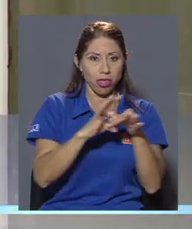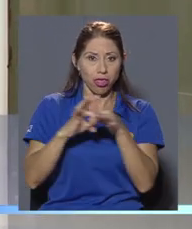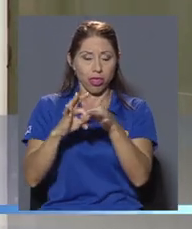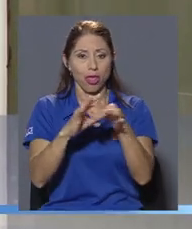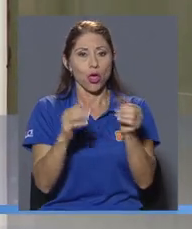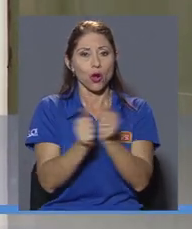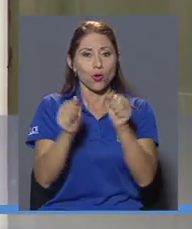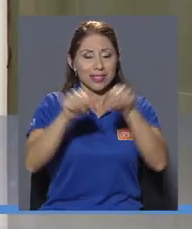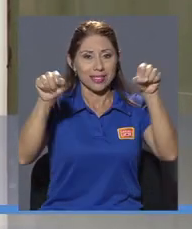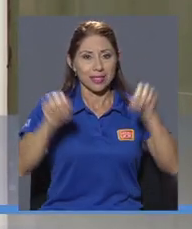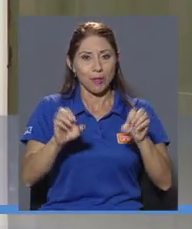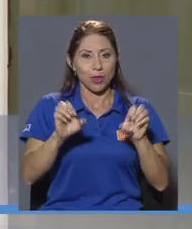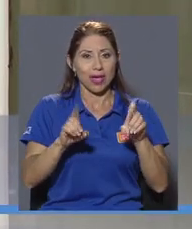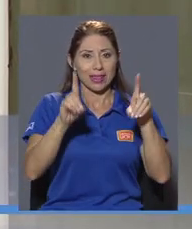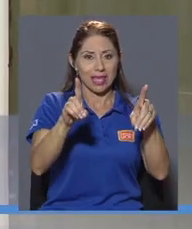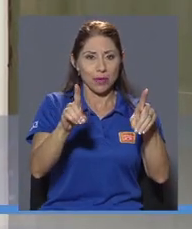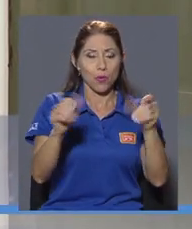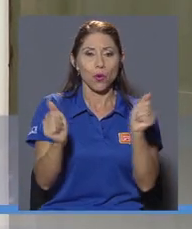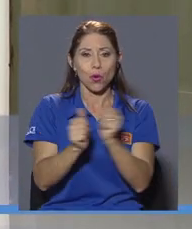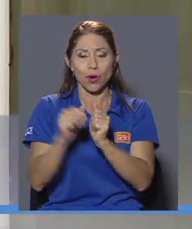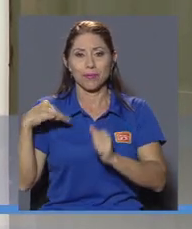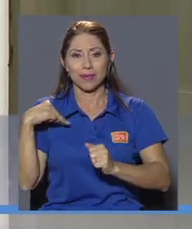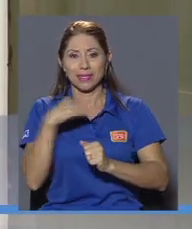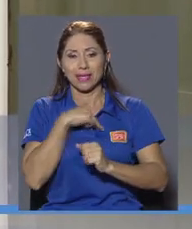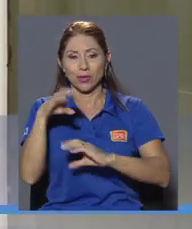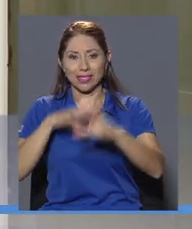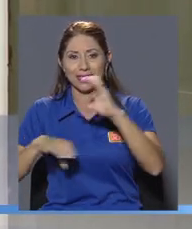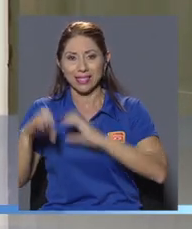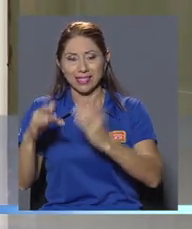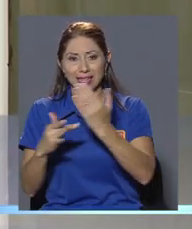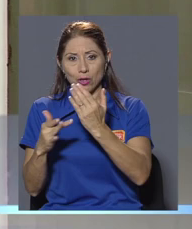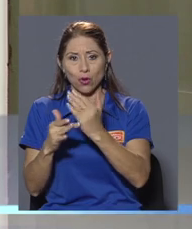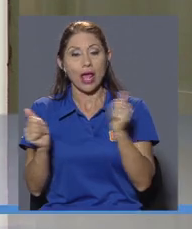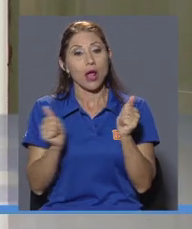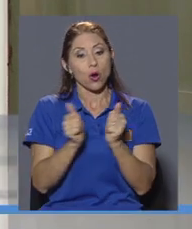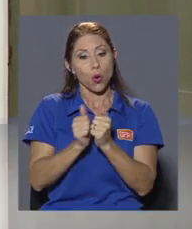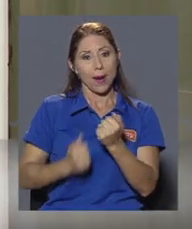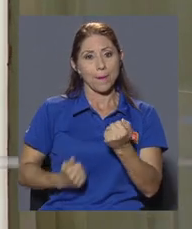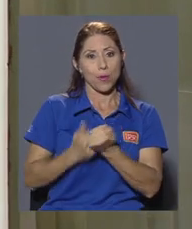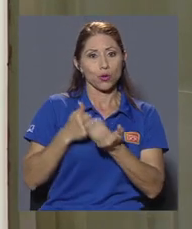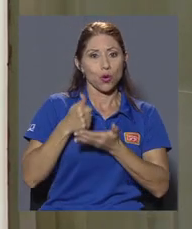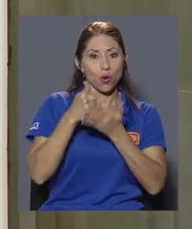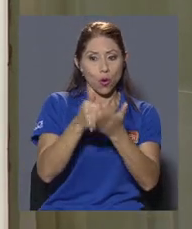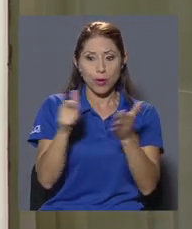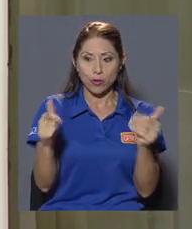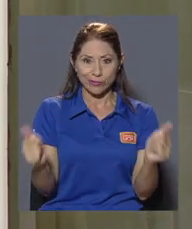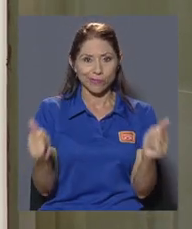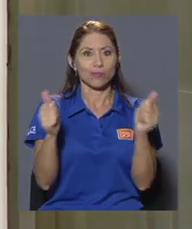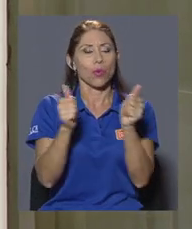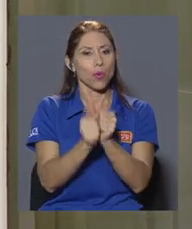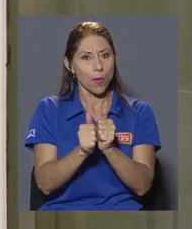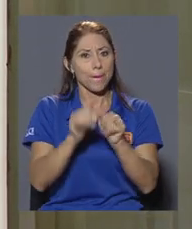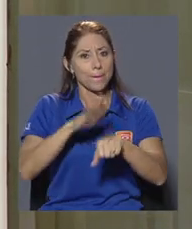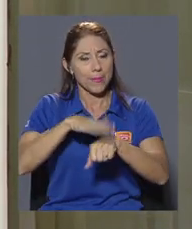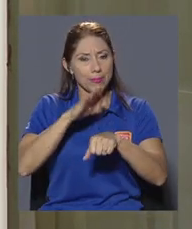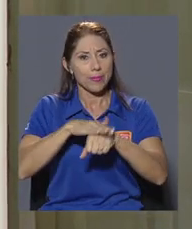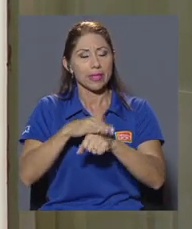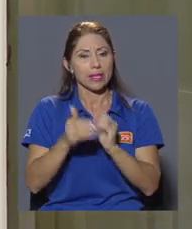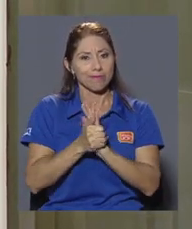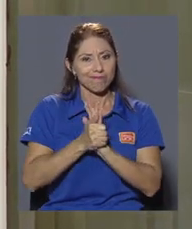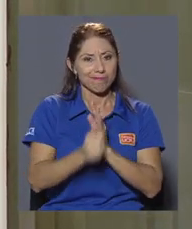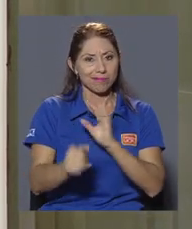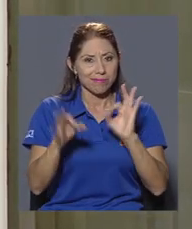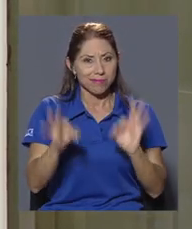sistema educativo, con el Ministerio de Ciencia y Tecnología, con el apoyo económico, es una sinergia que lo que permite es formar talento.